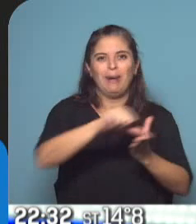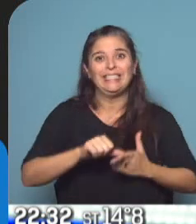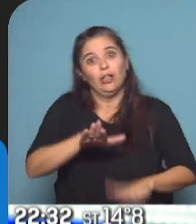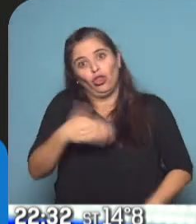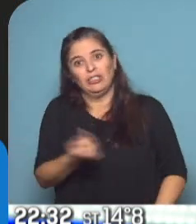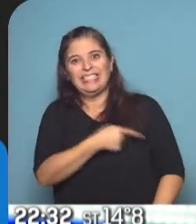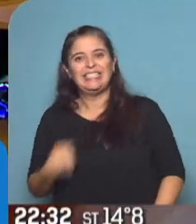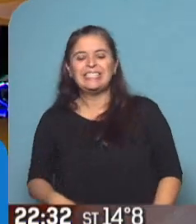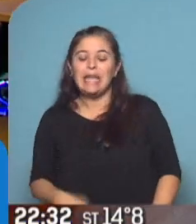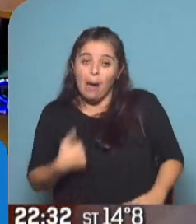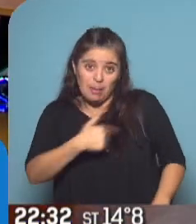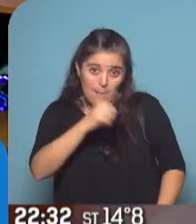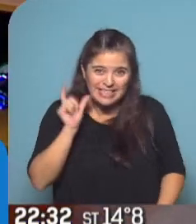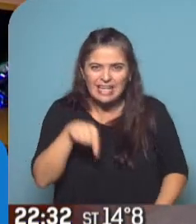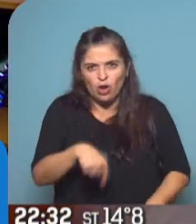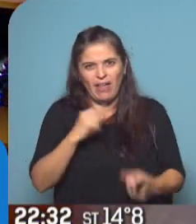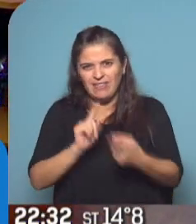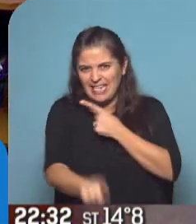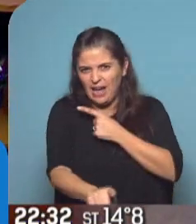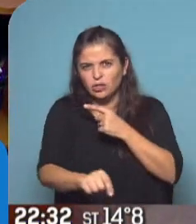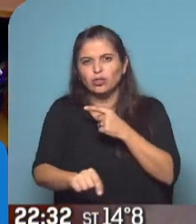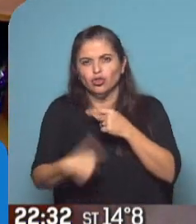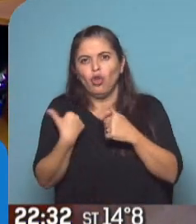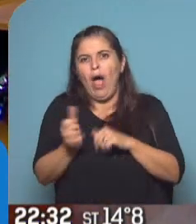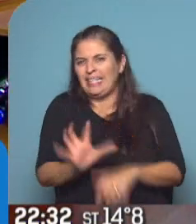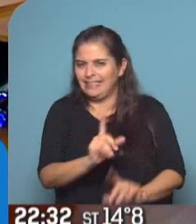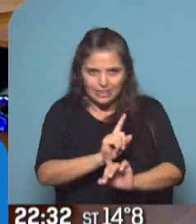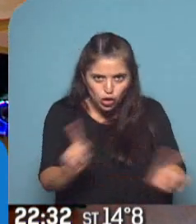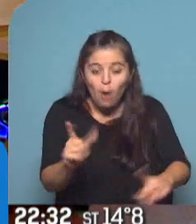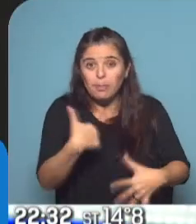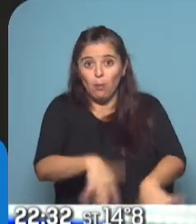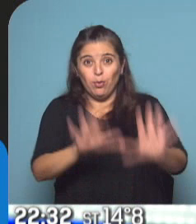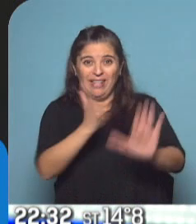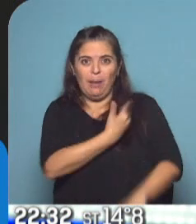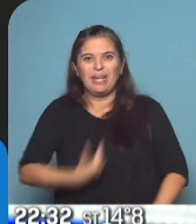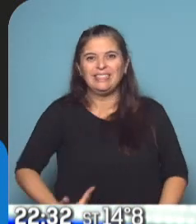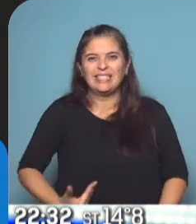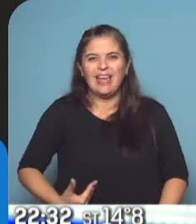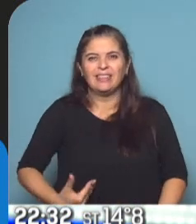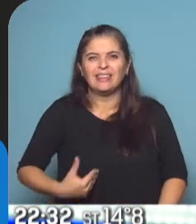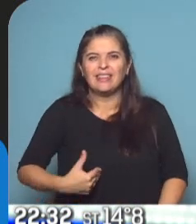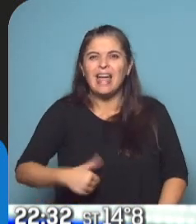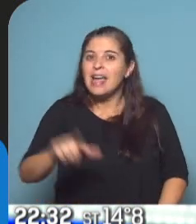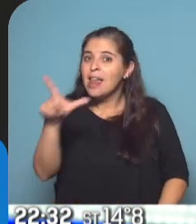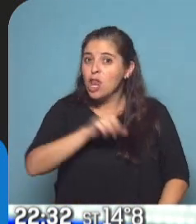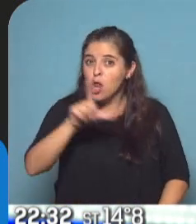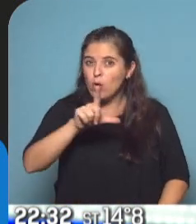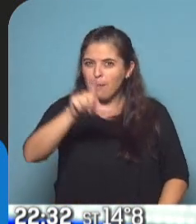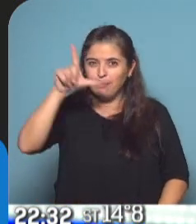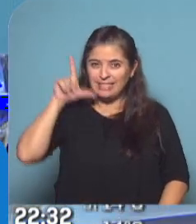china tiene que no creo que le vaya a jugar del inmediato pero de alguna manera sí sin primo no estuvo el lunes en una zona de china que tiene